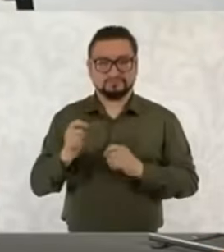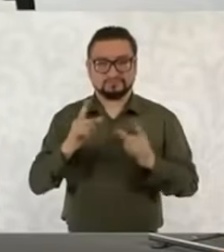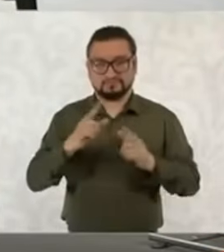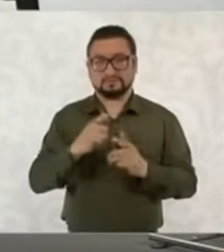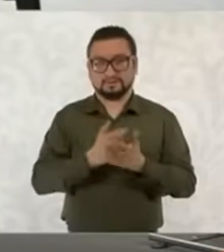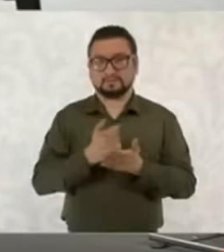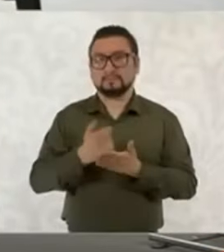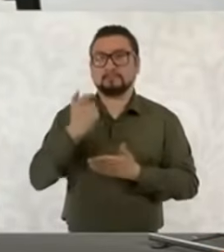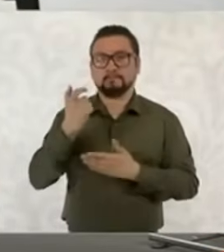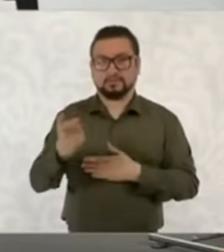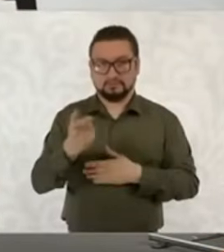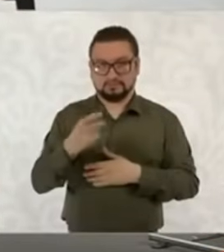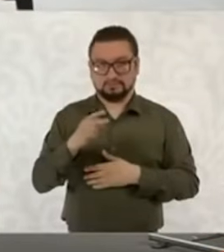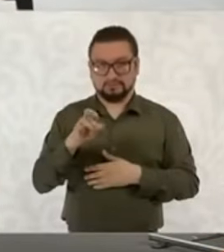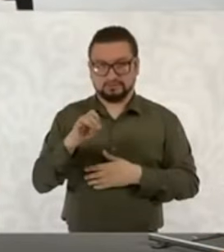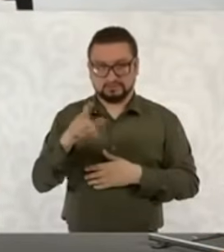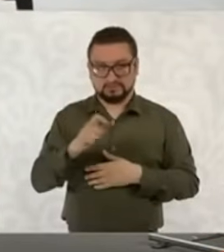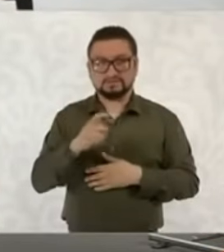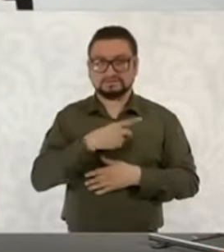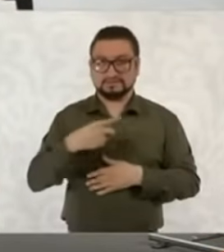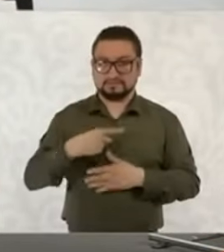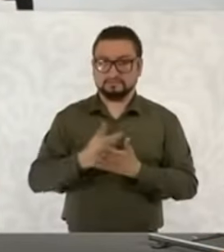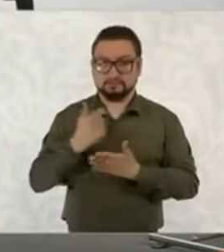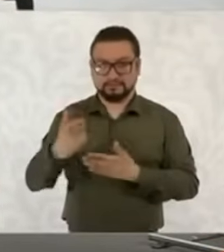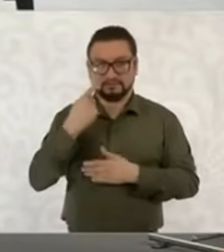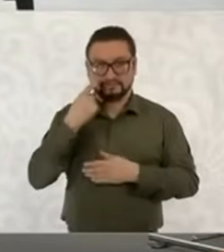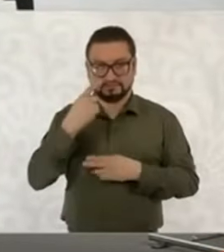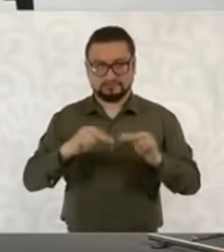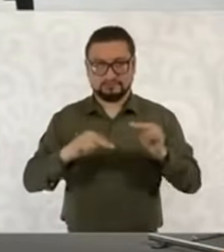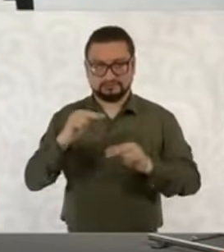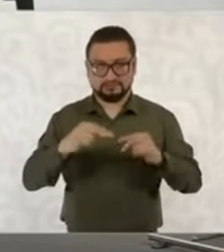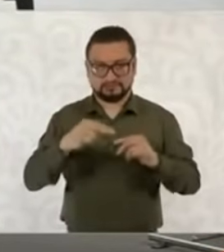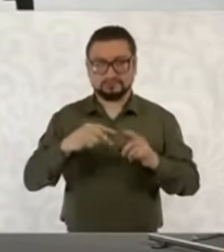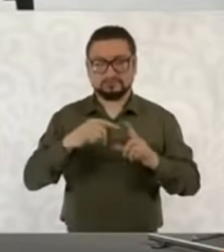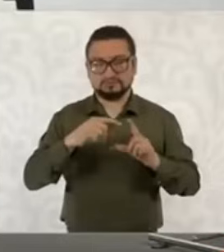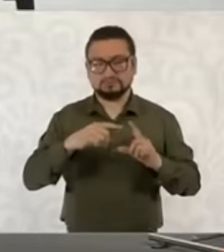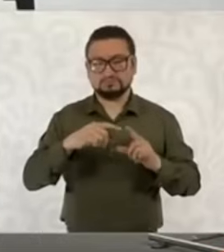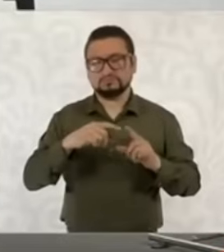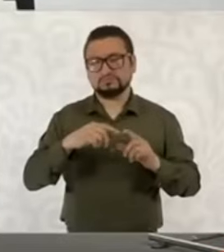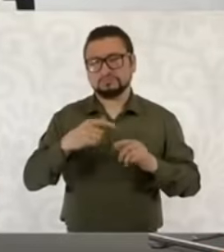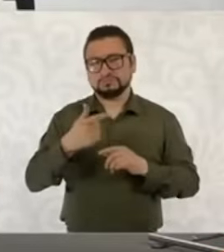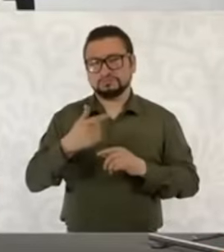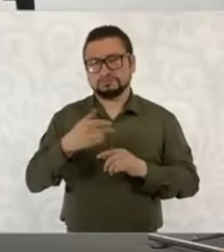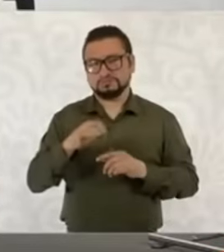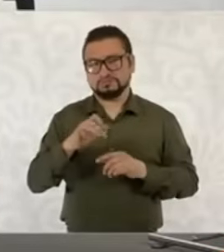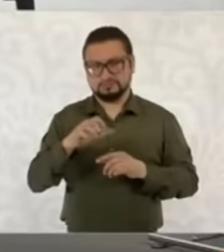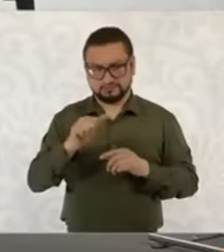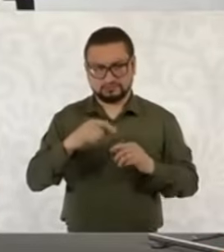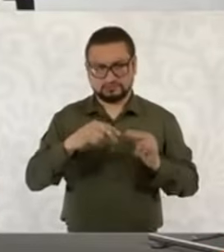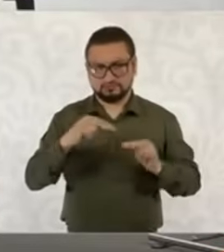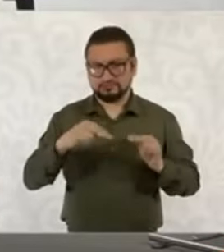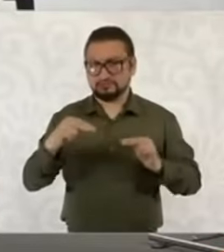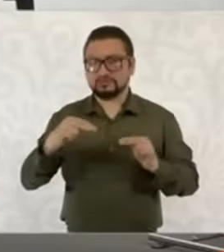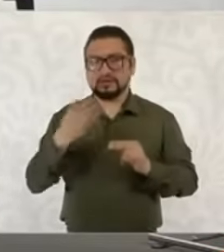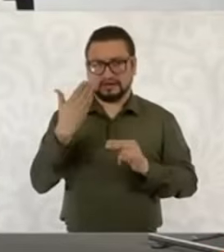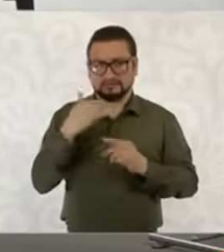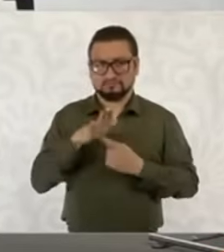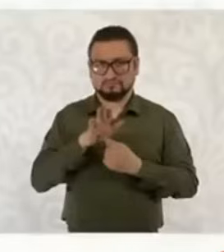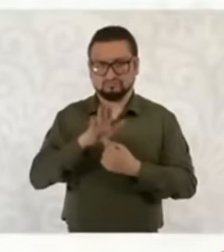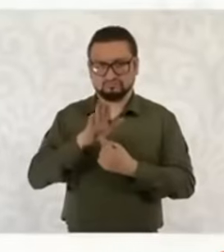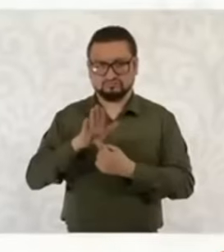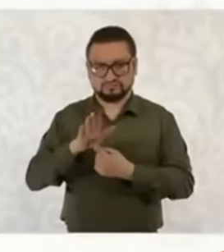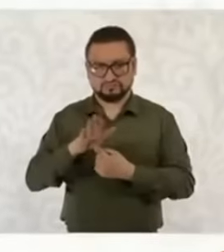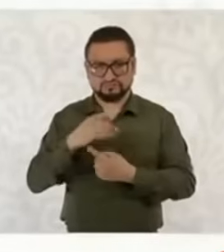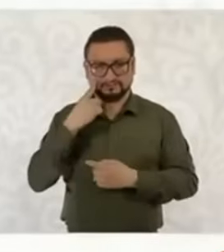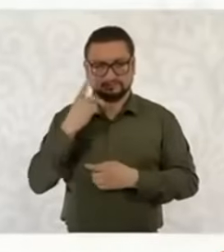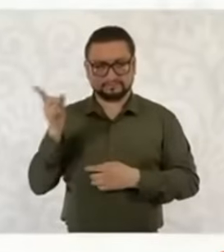deuda de Pemex. Esta gráfica que hemos mostrado aquí en diversas ocasiones muestran